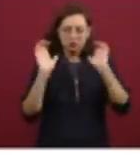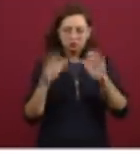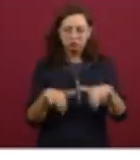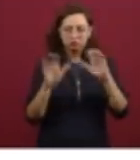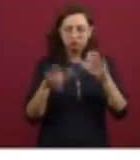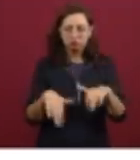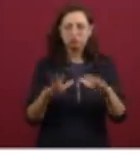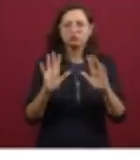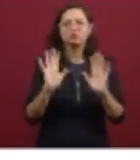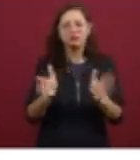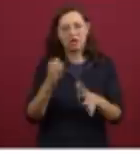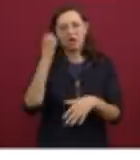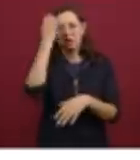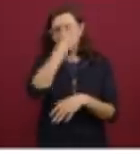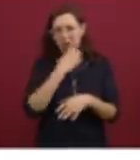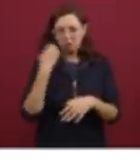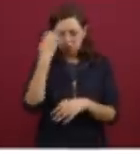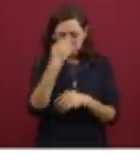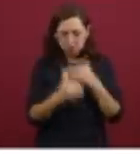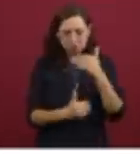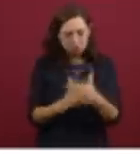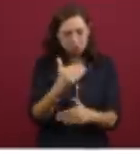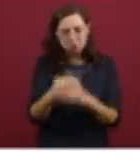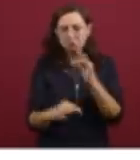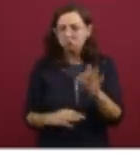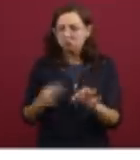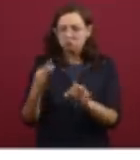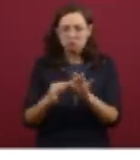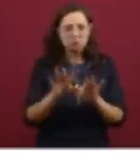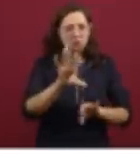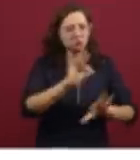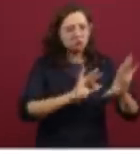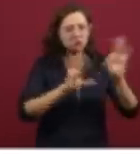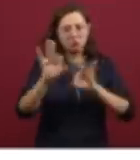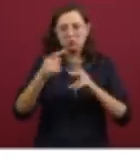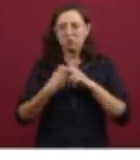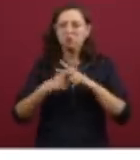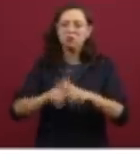sido evaluados, han pasado por procedimientos de inducción y selección, y